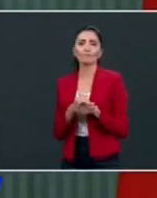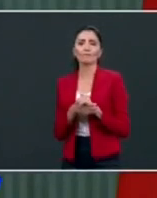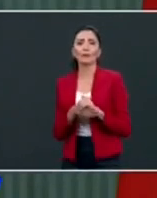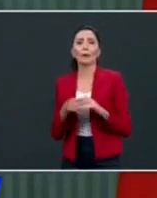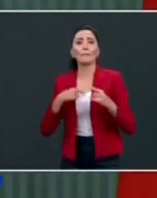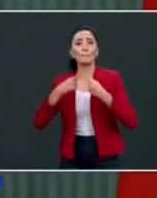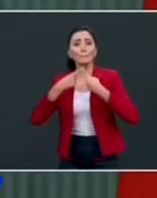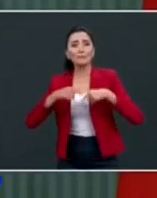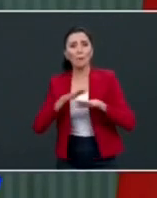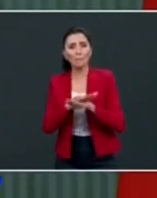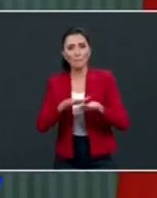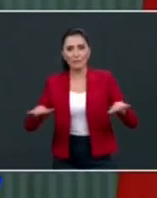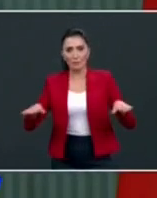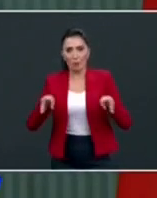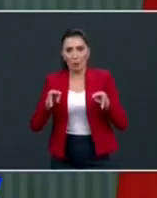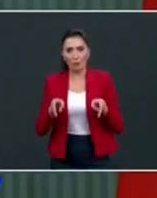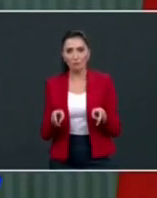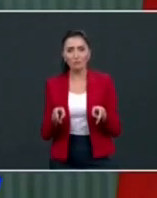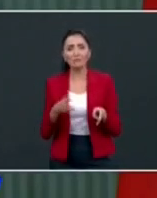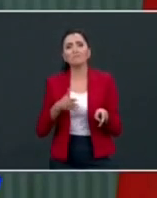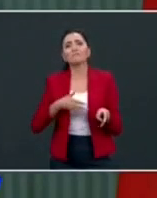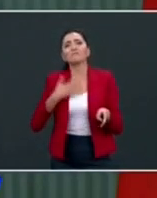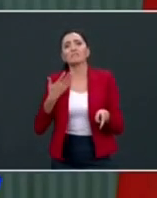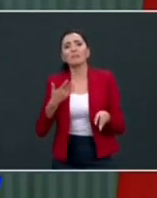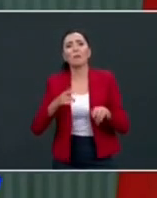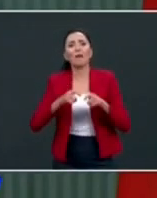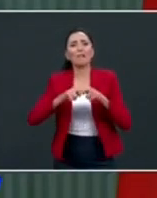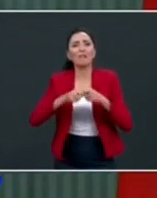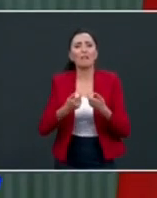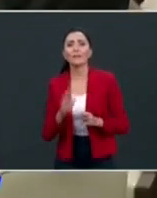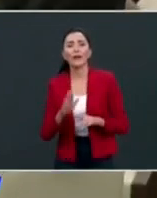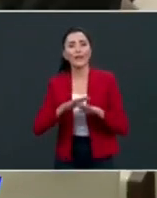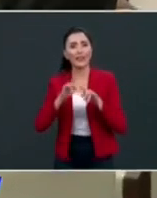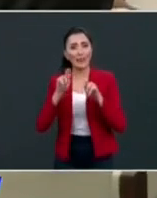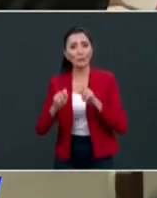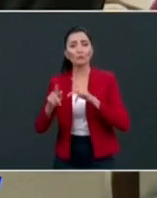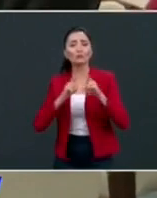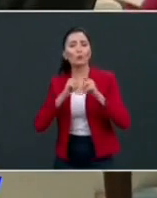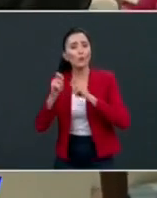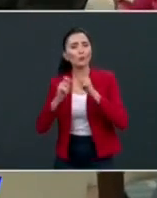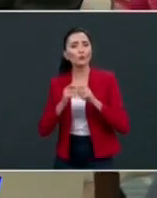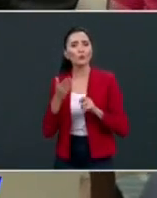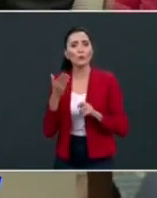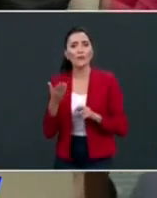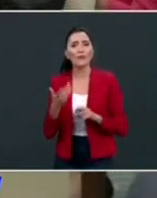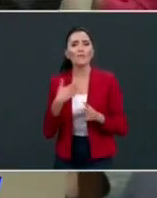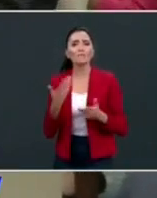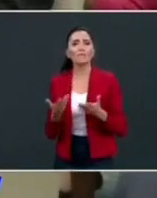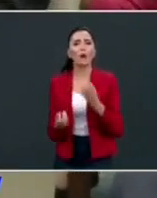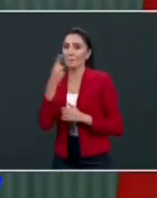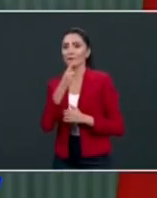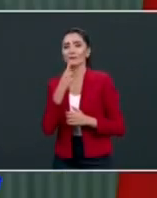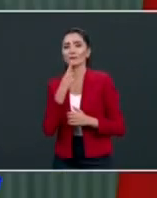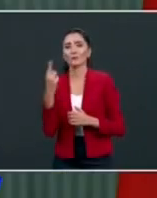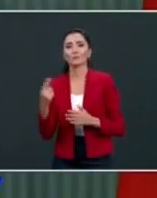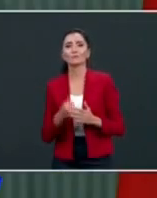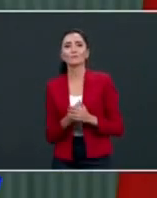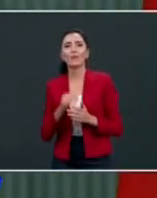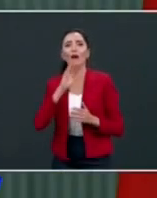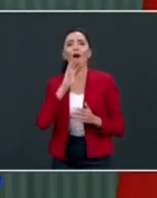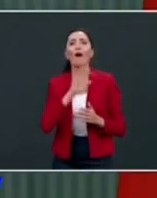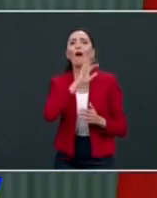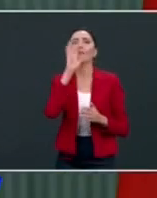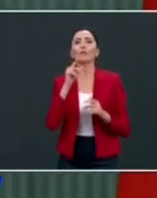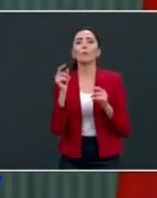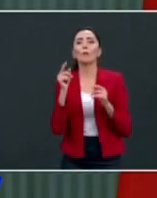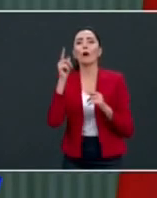como ruinoso y llamó a Atenas a un diálogo con Ankara. Señaló que tiene poder político, económico y militar para afrontar un